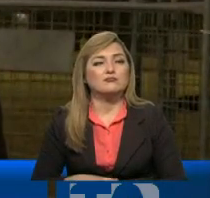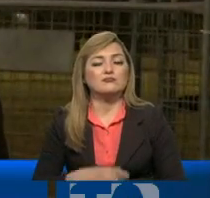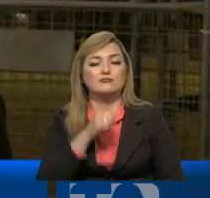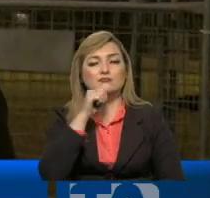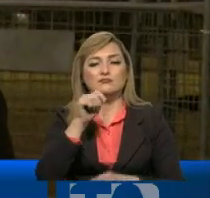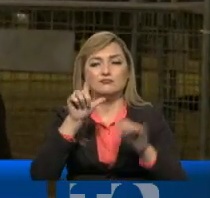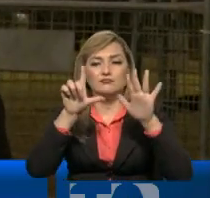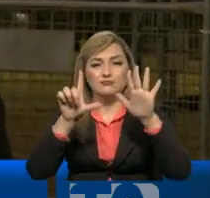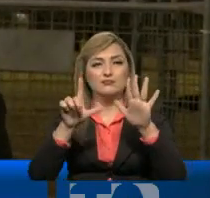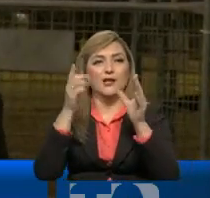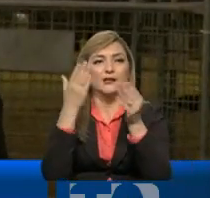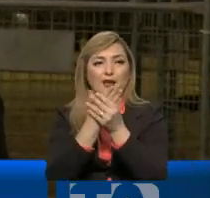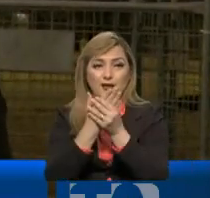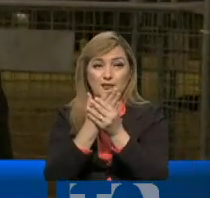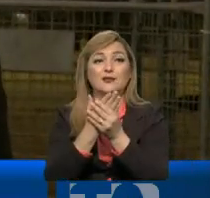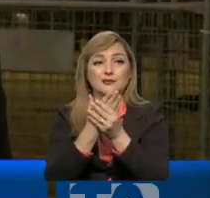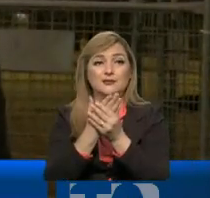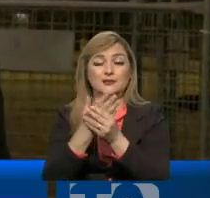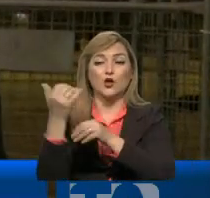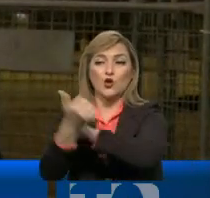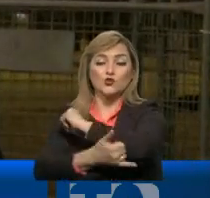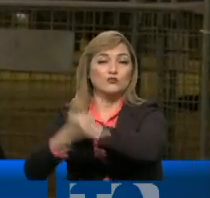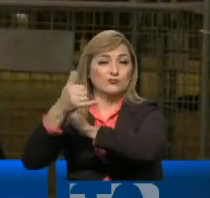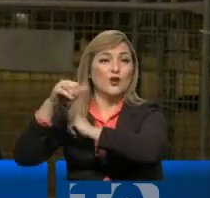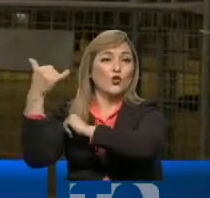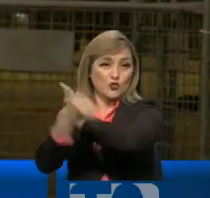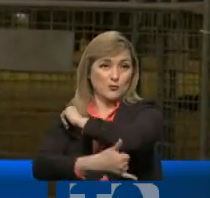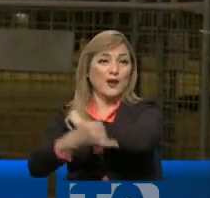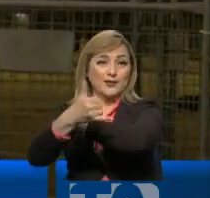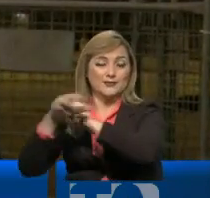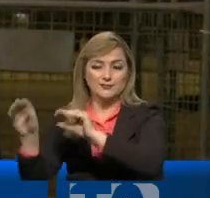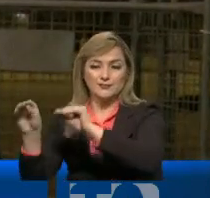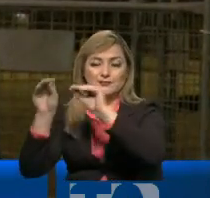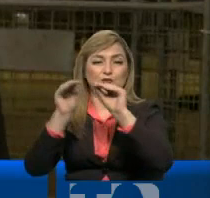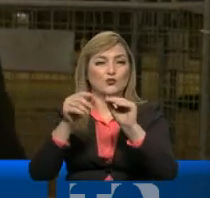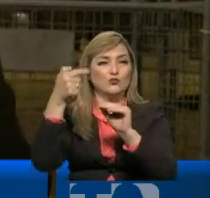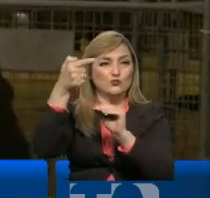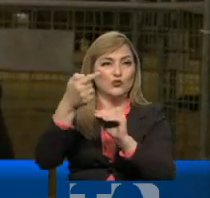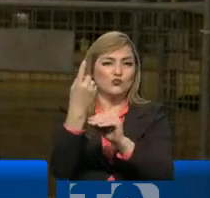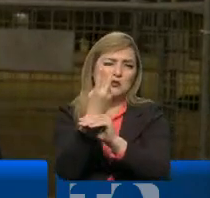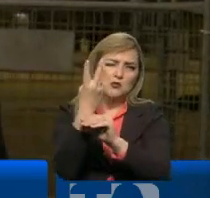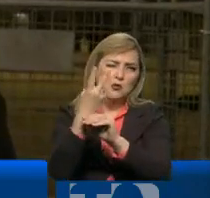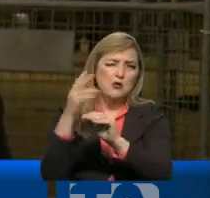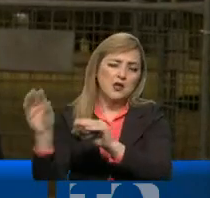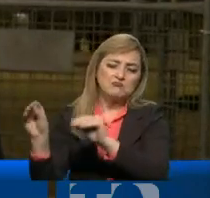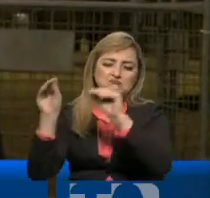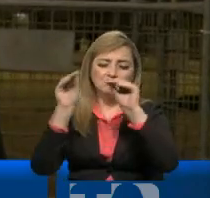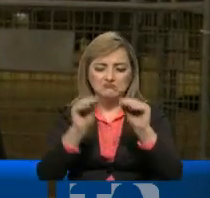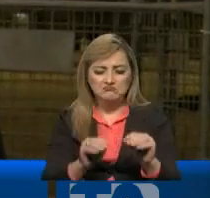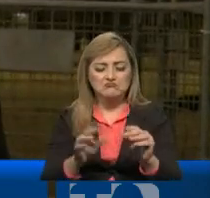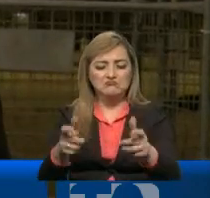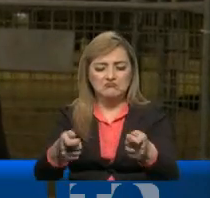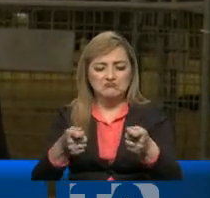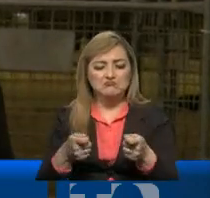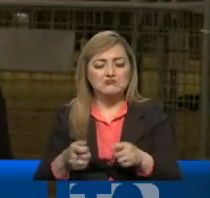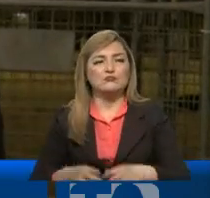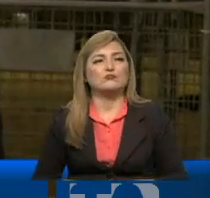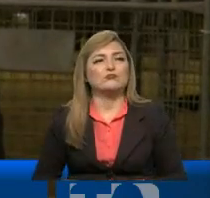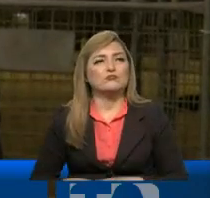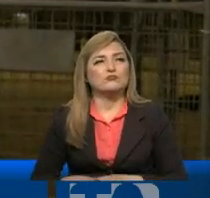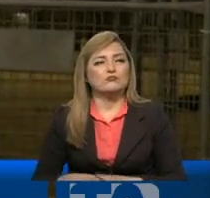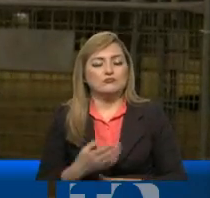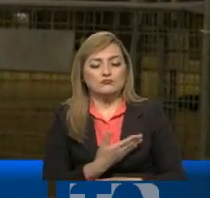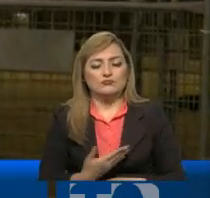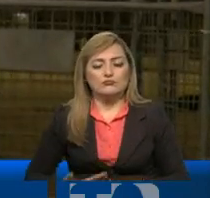faltan 7 actas provenientes del exterior que se esperaría lleguen en las próximas horas. Sin embargo, la presidenta del Consejo